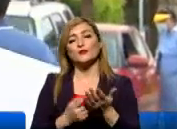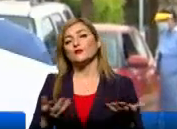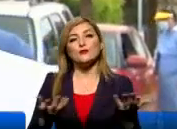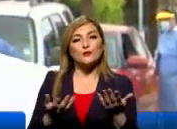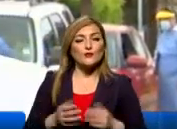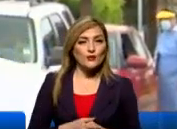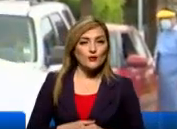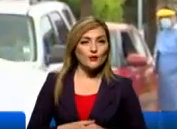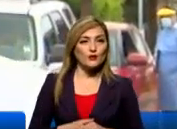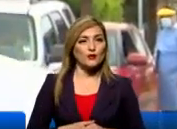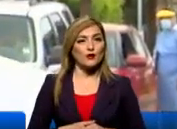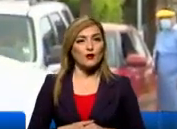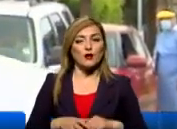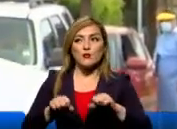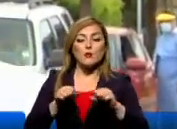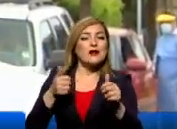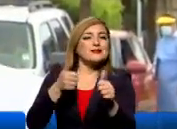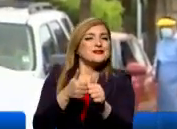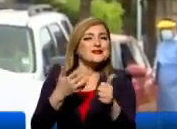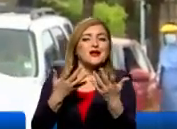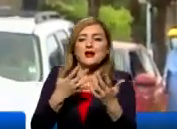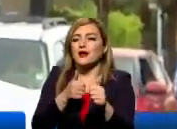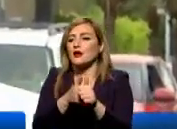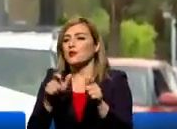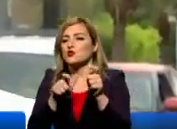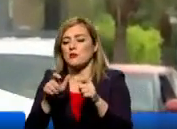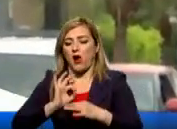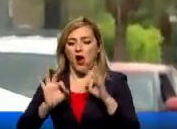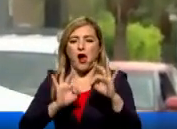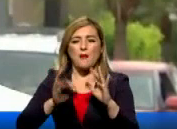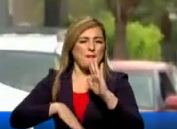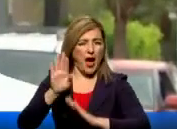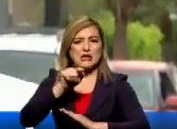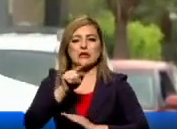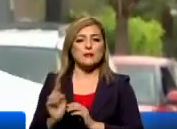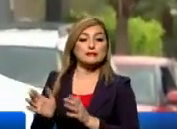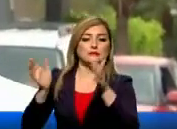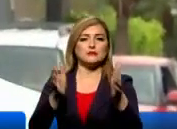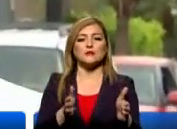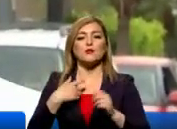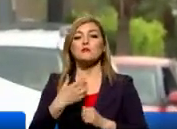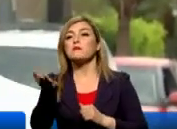buscando sitios de donde estemos más cerca a sectores poblacionales que tienen todavía con